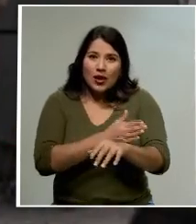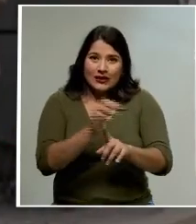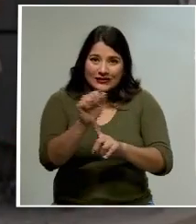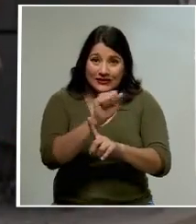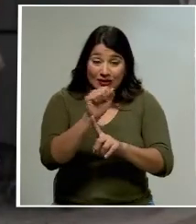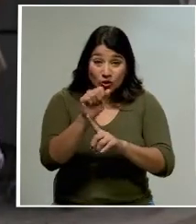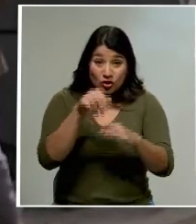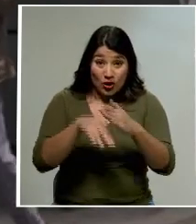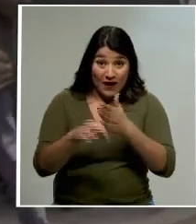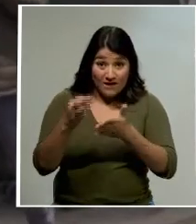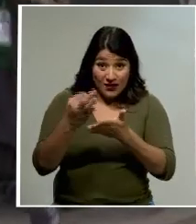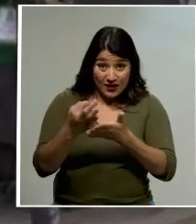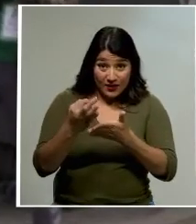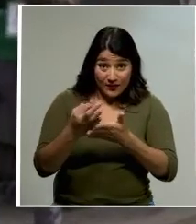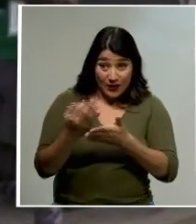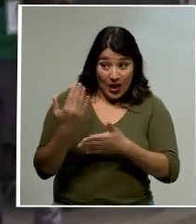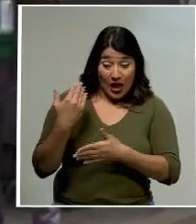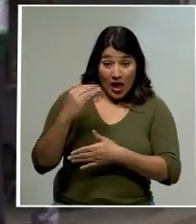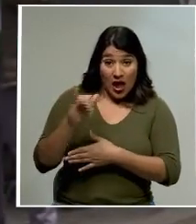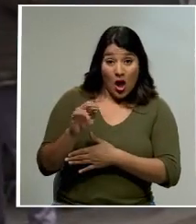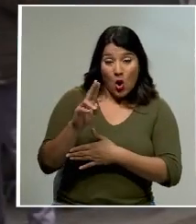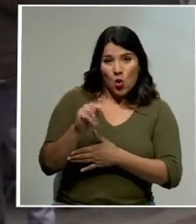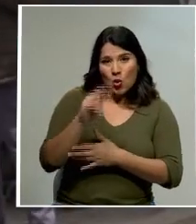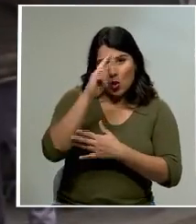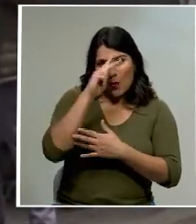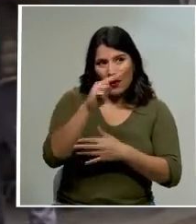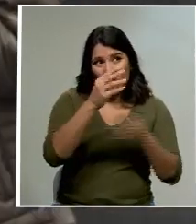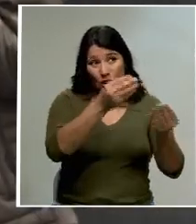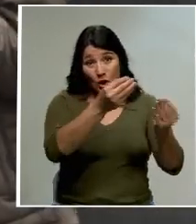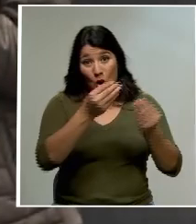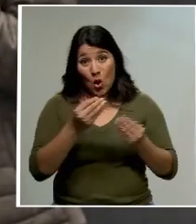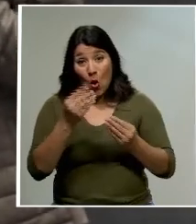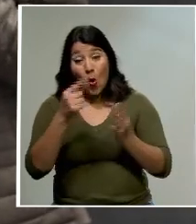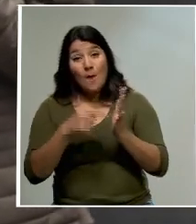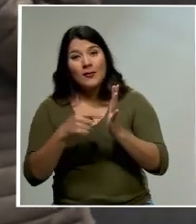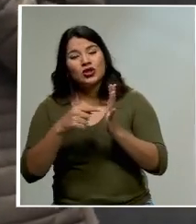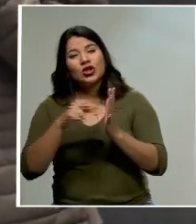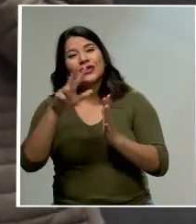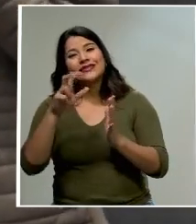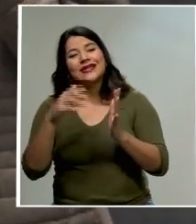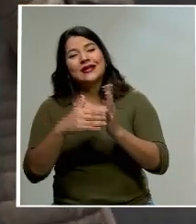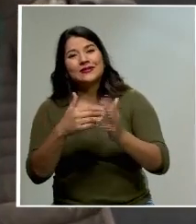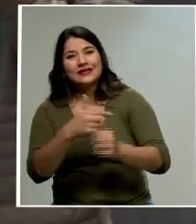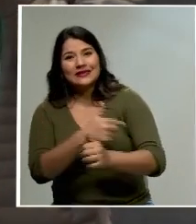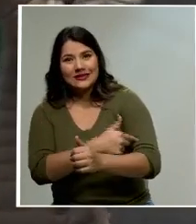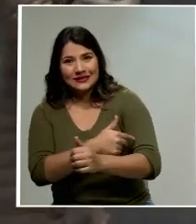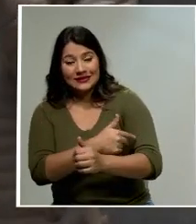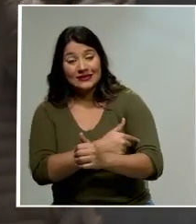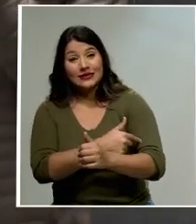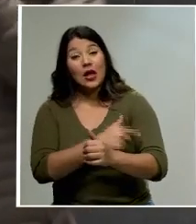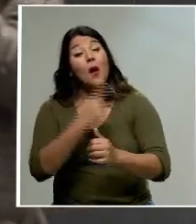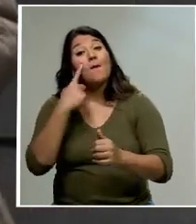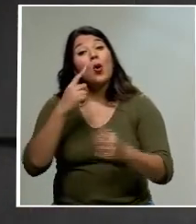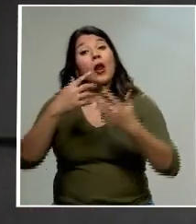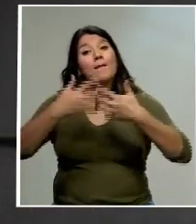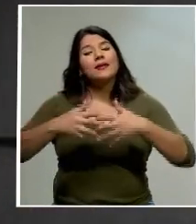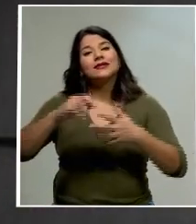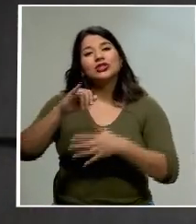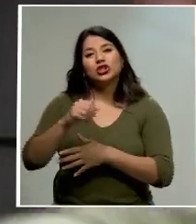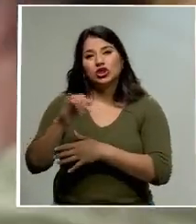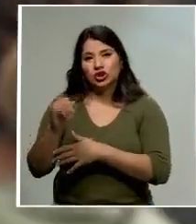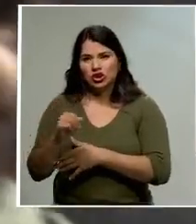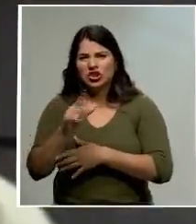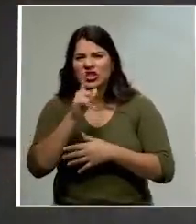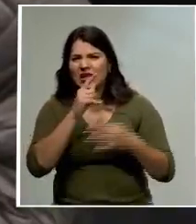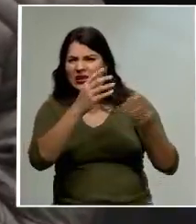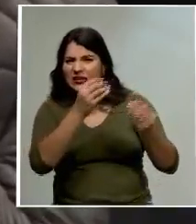en junio, México recibió de Estados Unidos 1,300,000 dosis de vacunas contra COVID-19 de Johnson & Johnson, que fueron